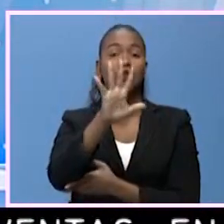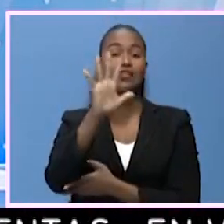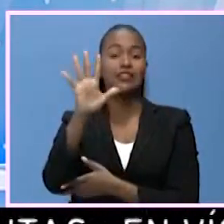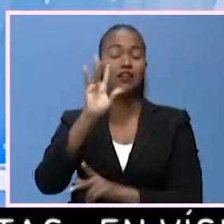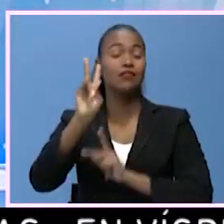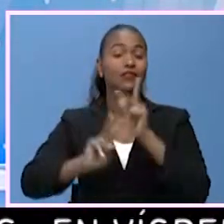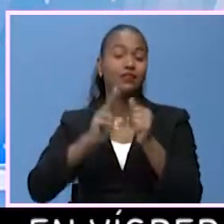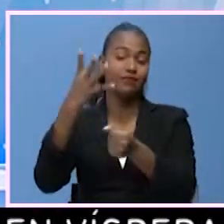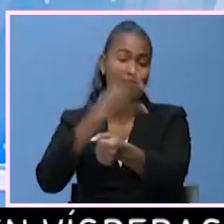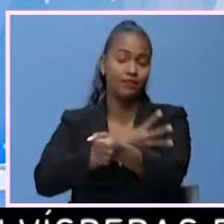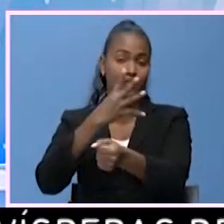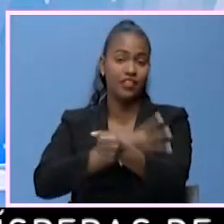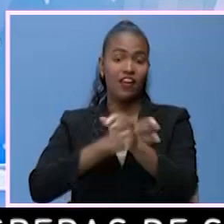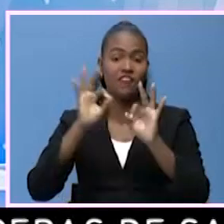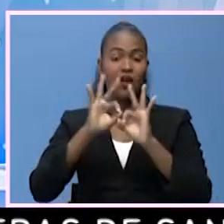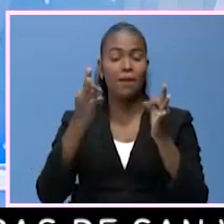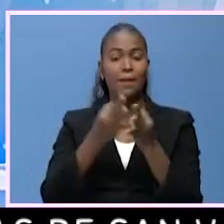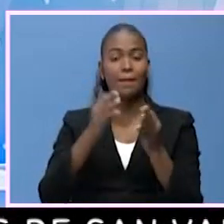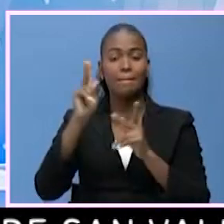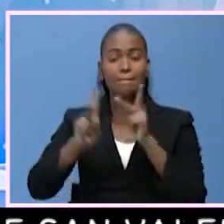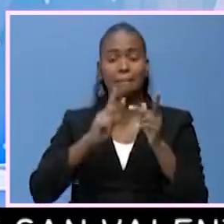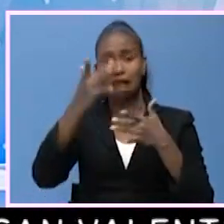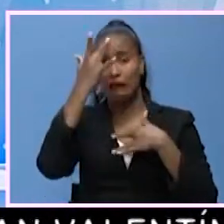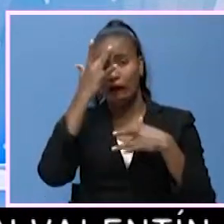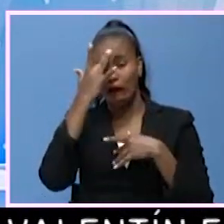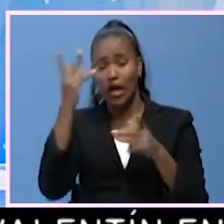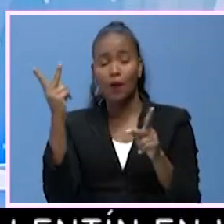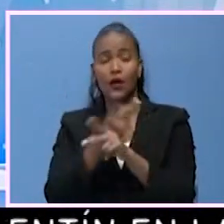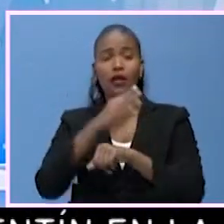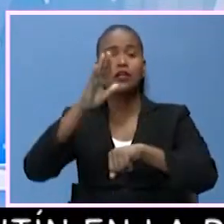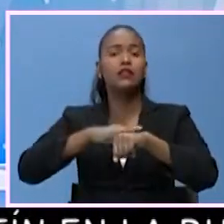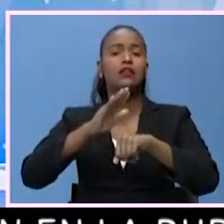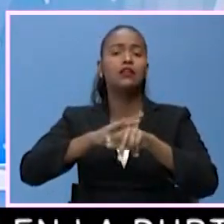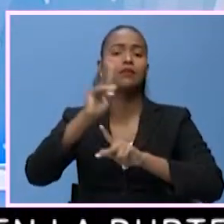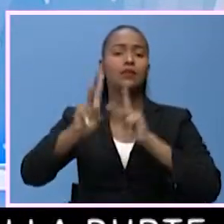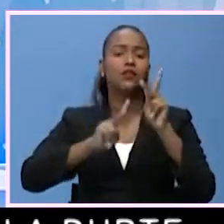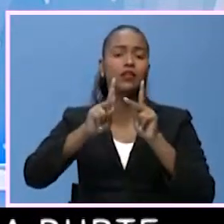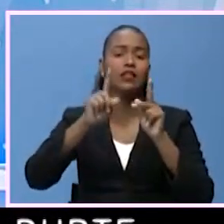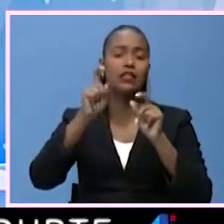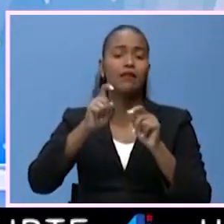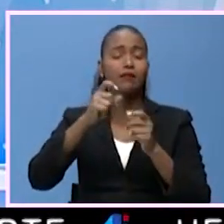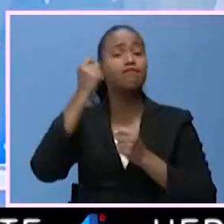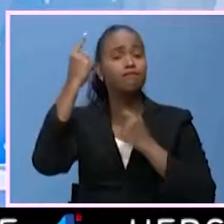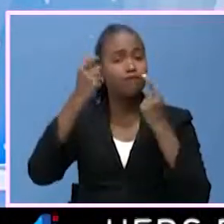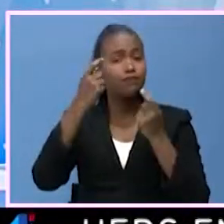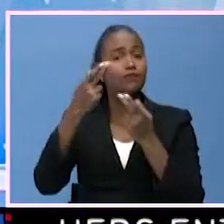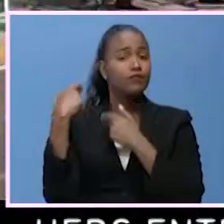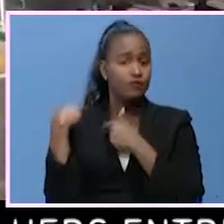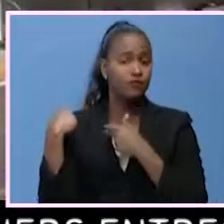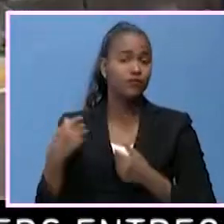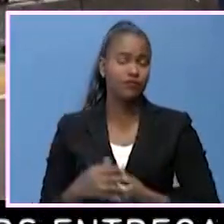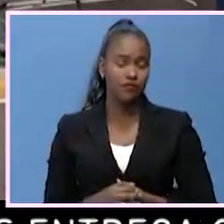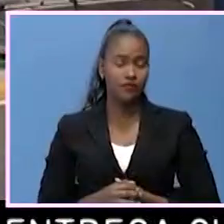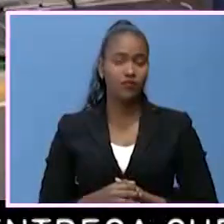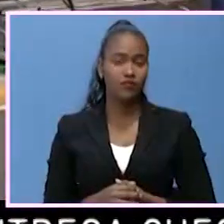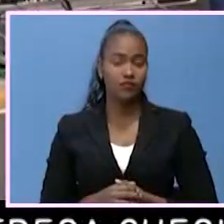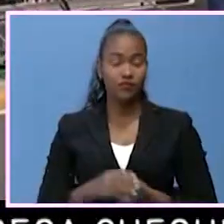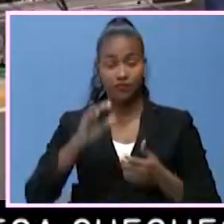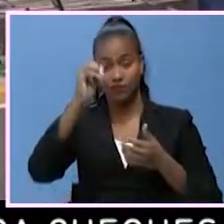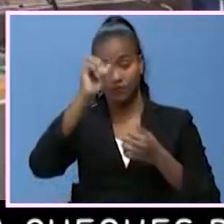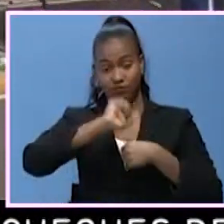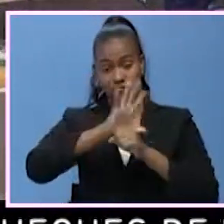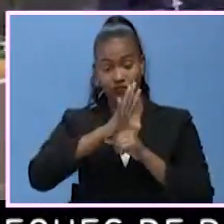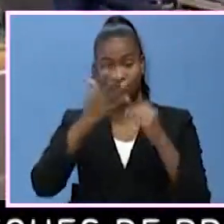255 personas, familiares de pacientes en estado crítico llaman a la población a la sensatez. El COVID-19